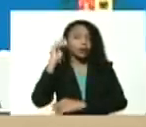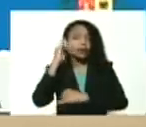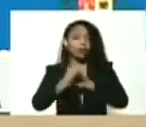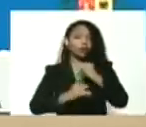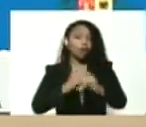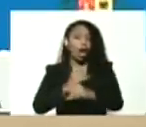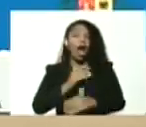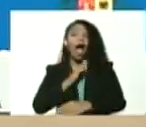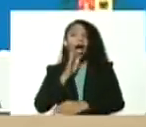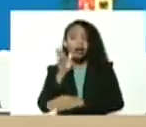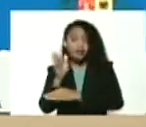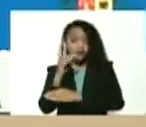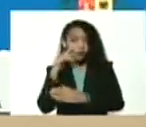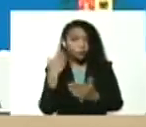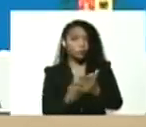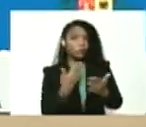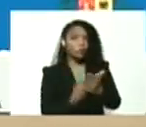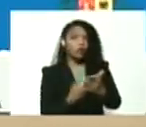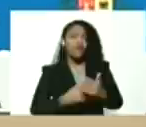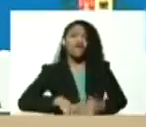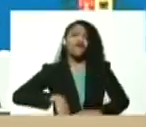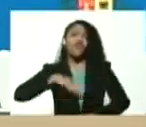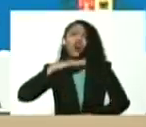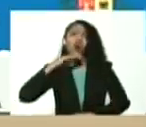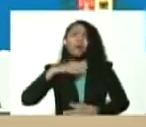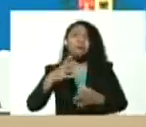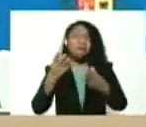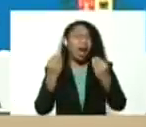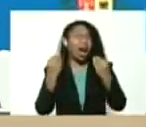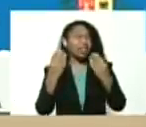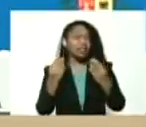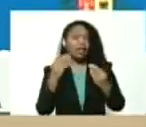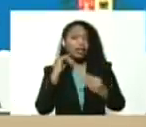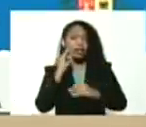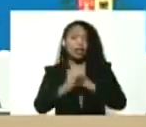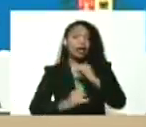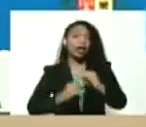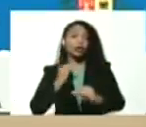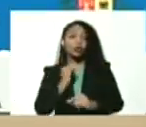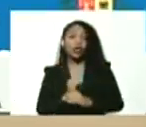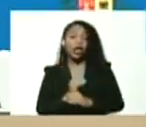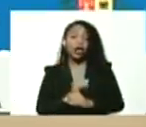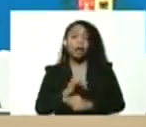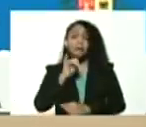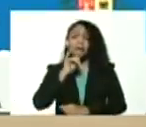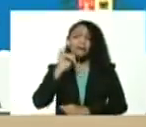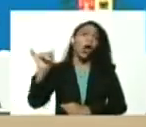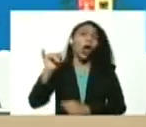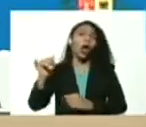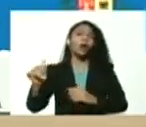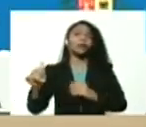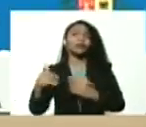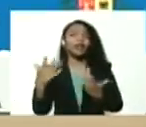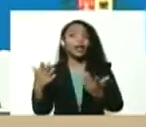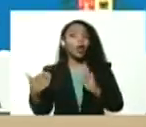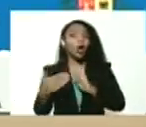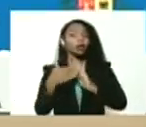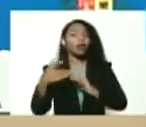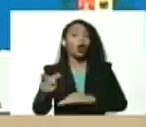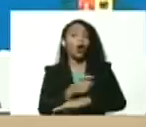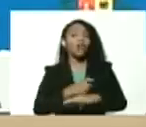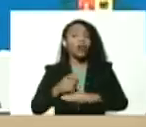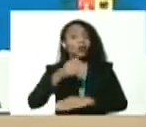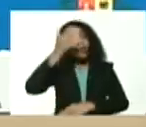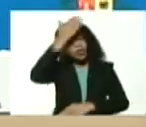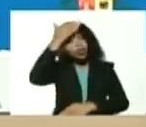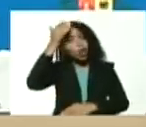con pruebas suficientes, bastantes, una denuncia contra el gobierno de Donald Trump,